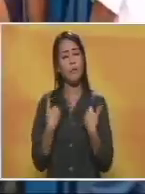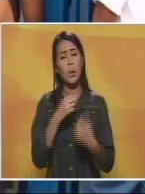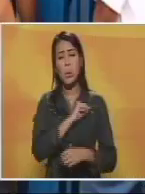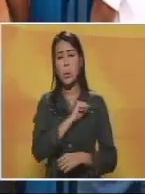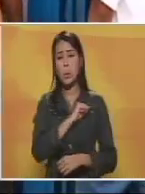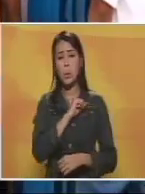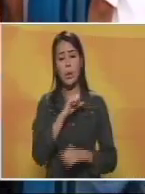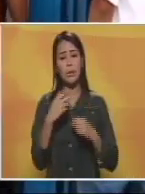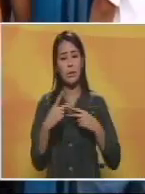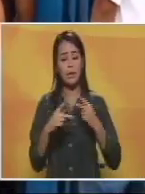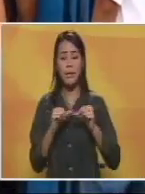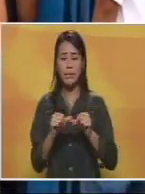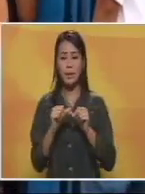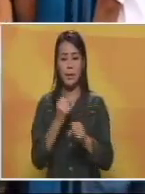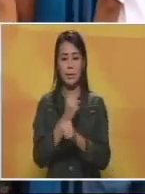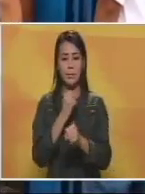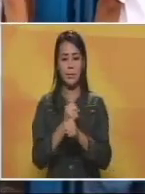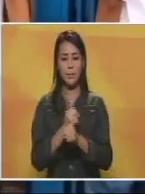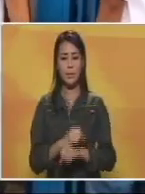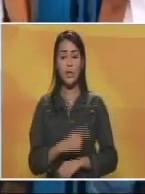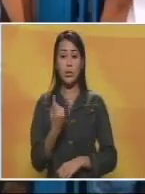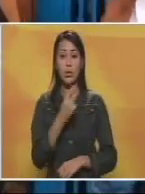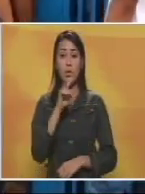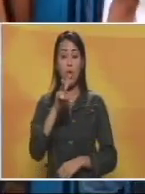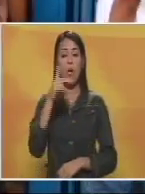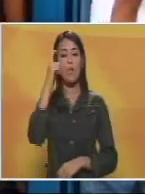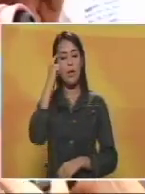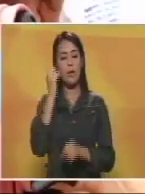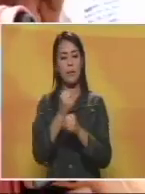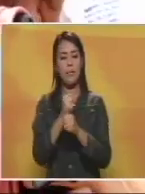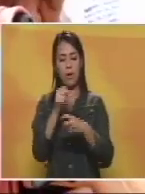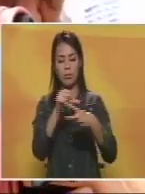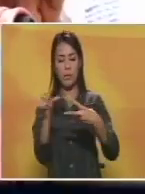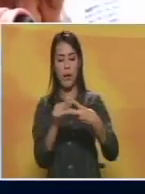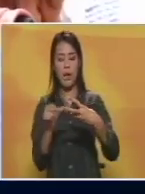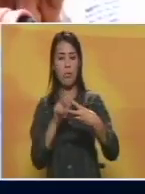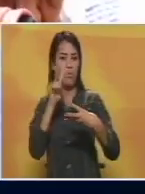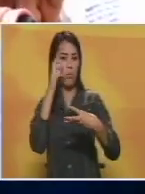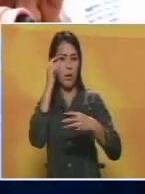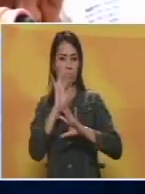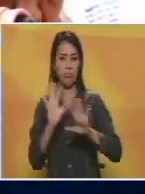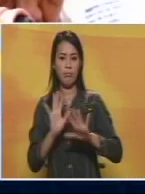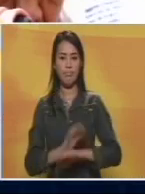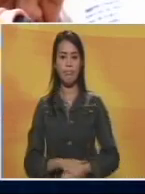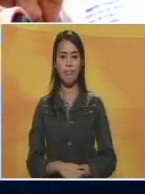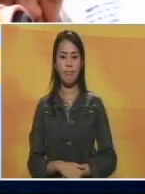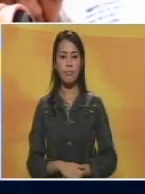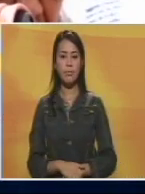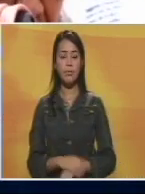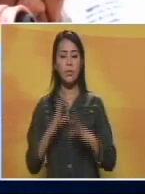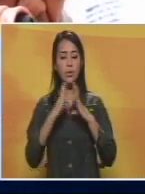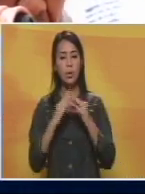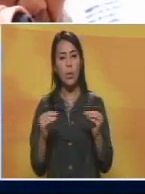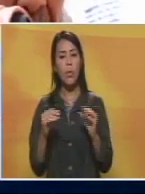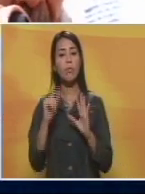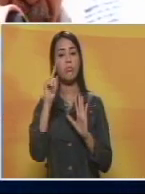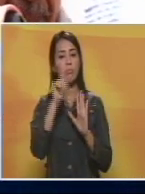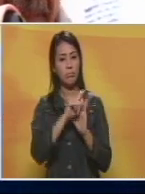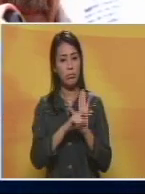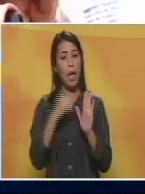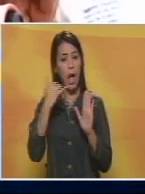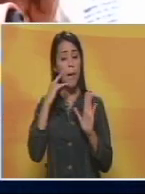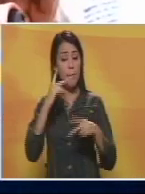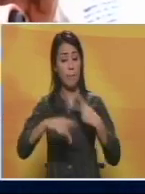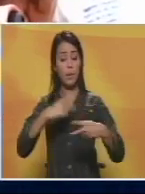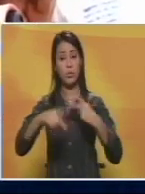de la continuidad laboral, pues solo trabajan 2 días por semana. Los empresarios ahora tienen todas las condiciones, ¿verdad?, dadas para